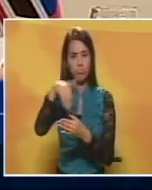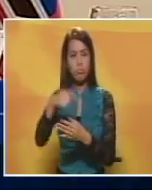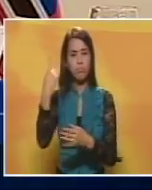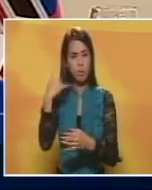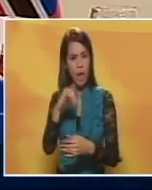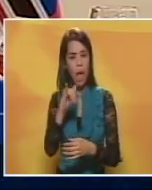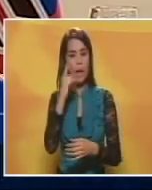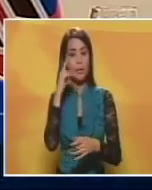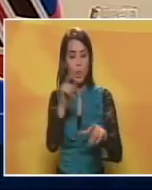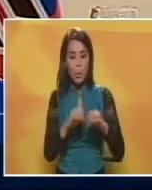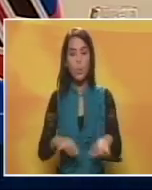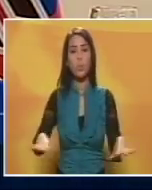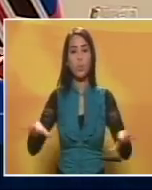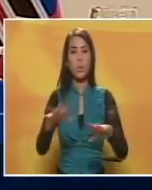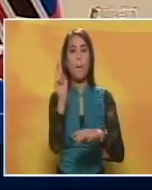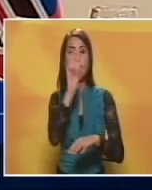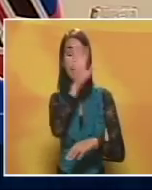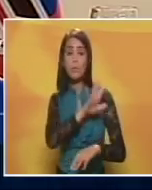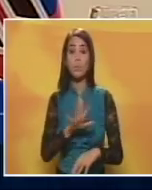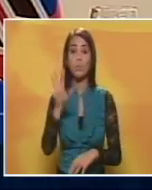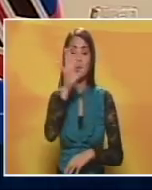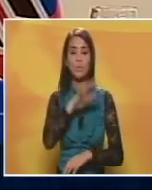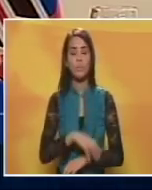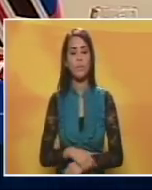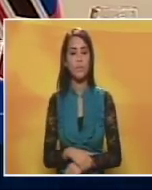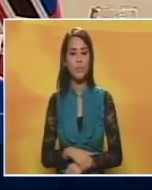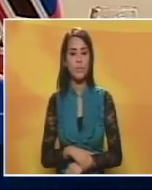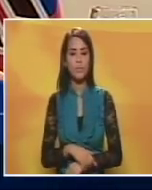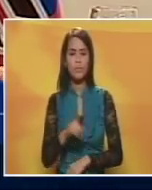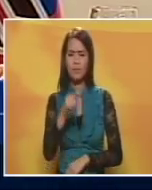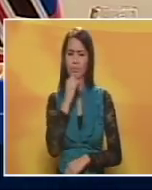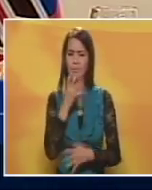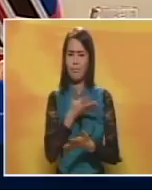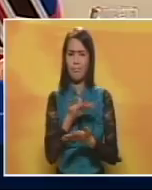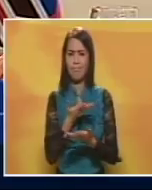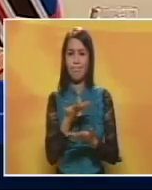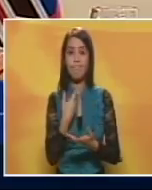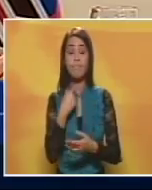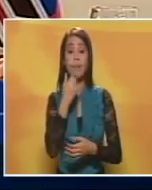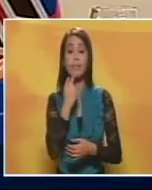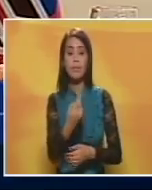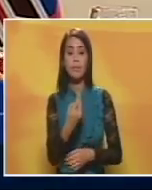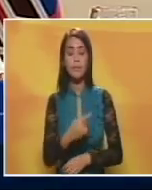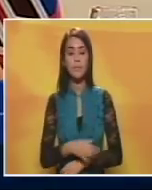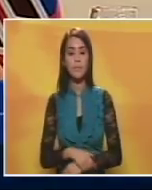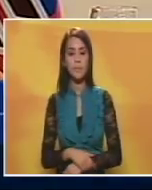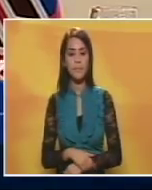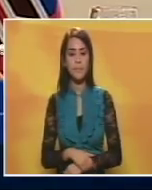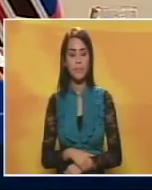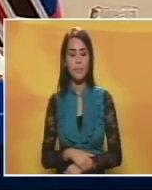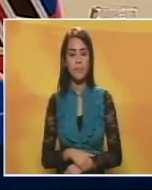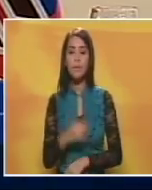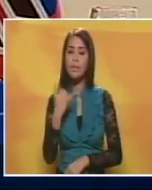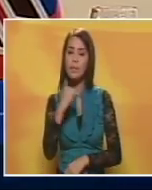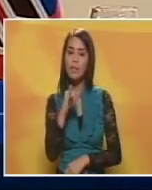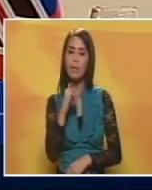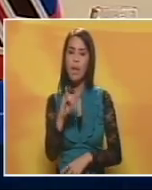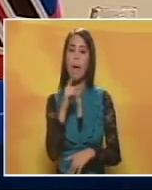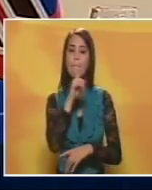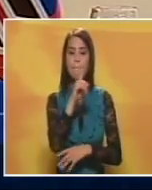tenemos desplegados en todo el país. En este sentido, podemos decir que se